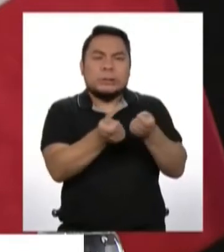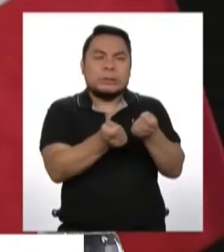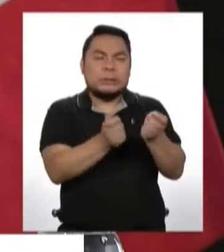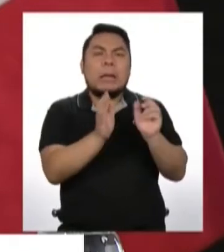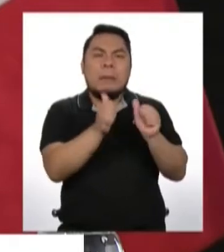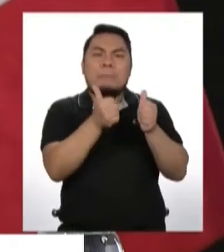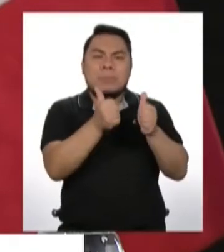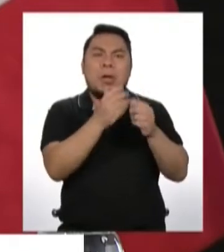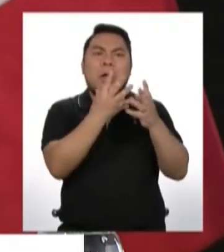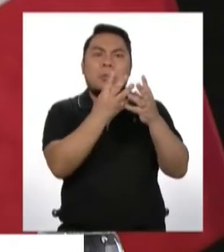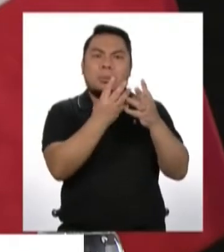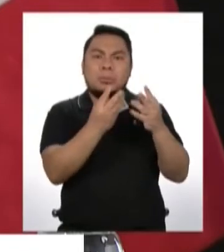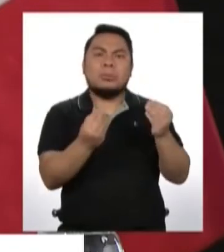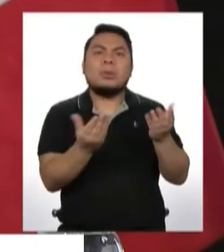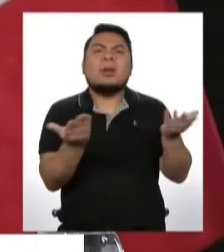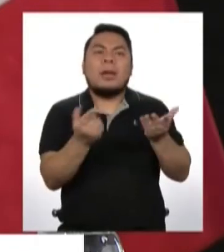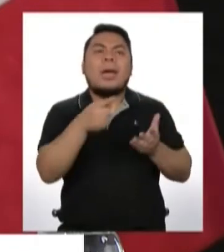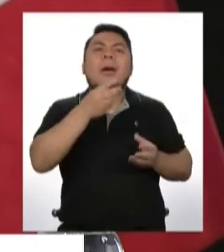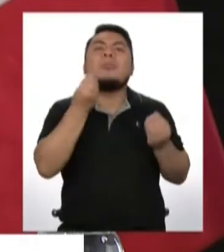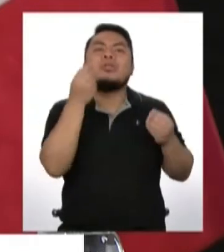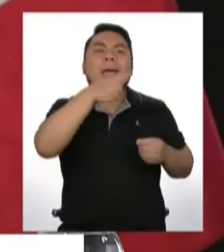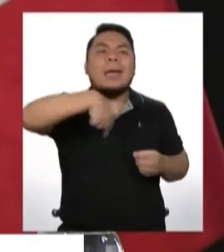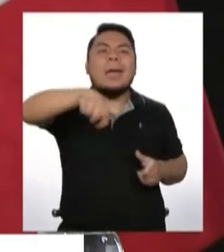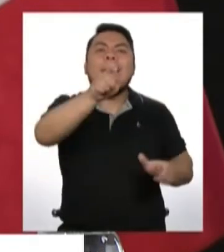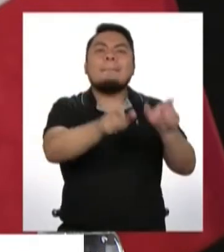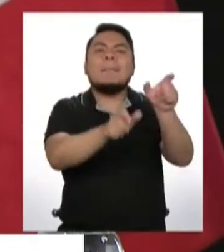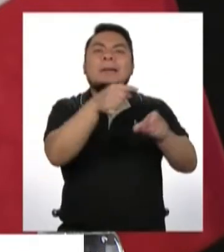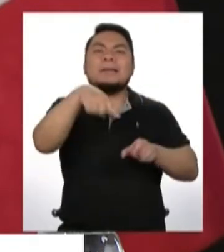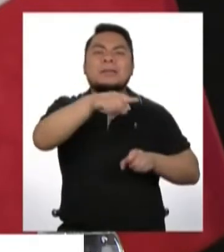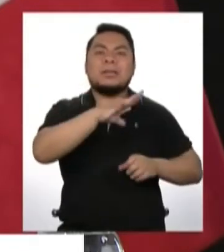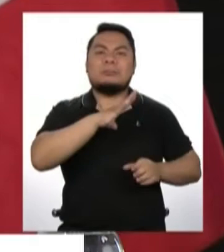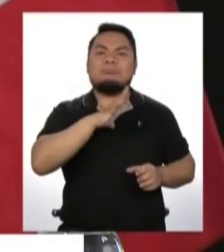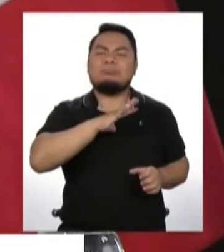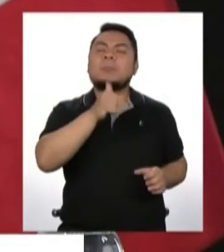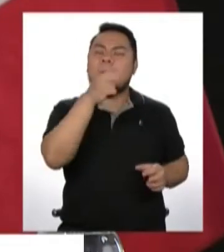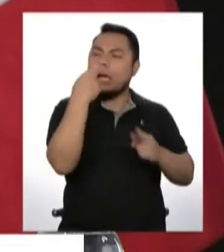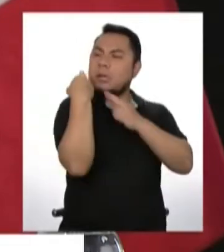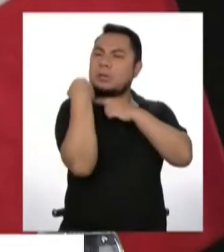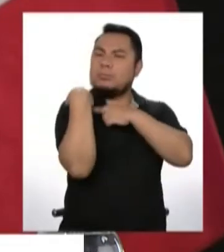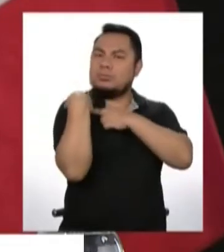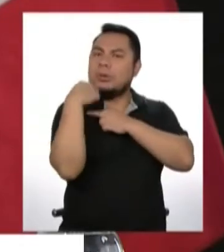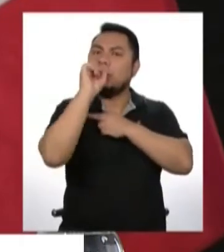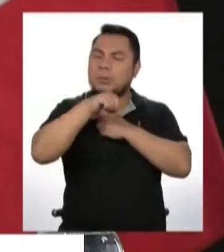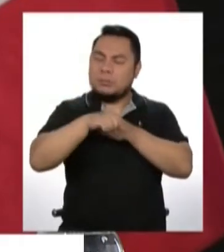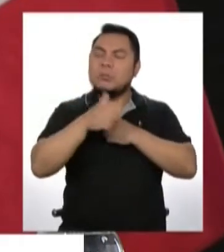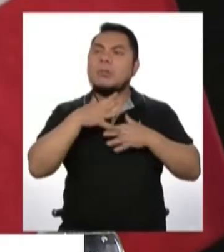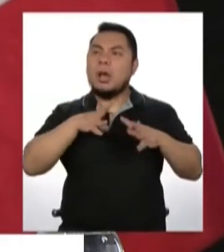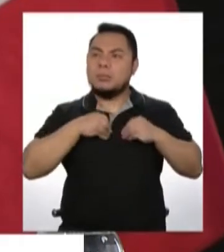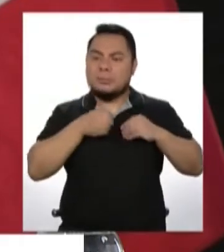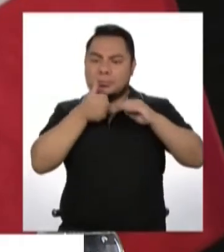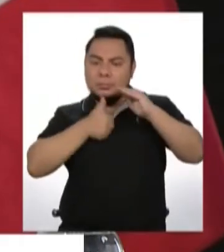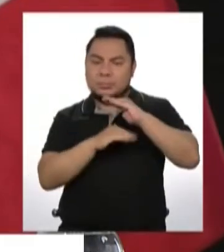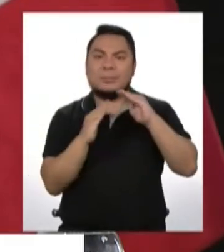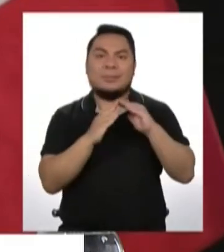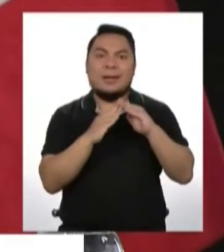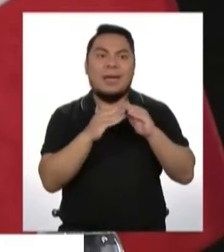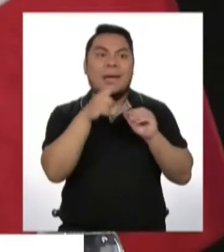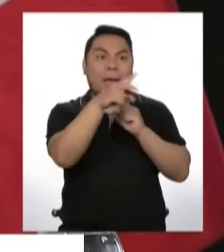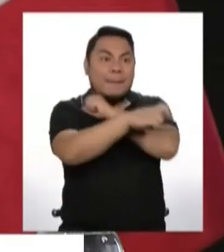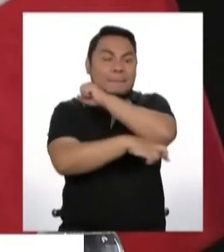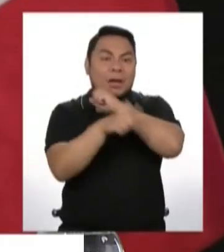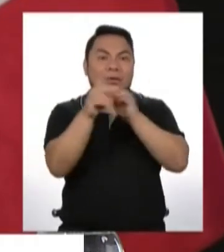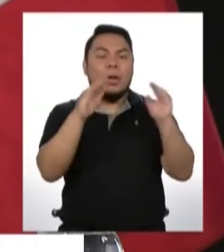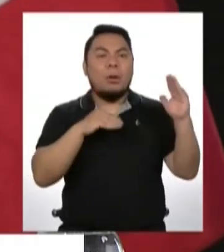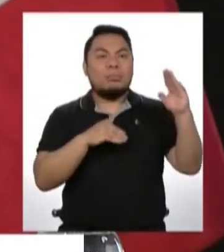disciplinada. Esta es toda la diferencia de quién enfrenta este problema y